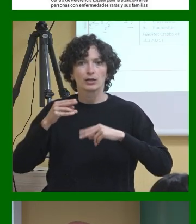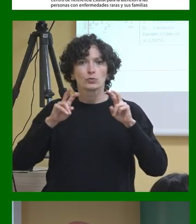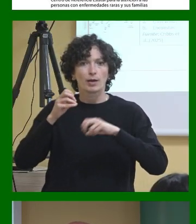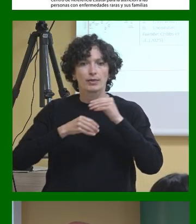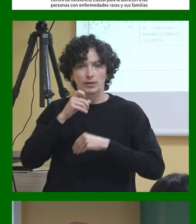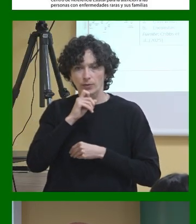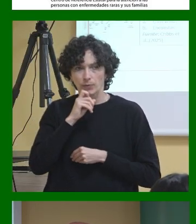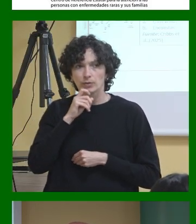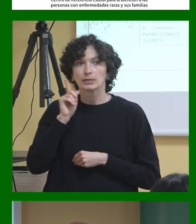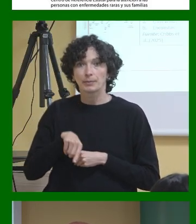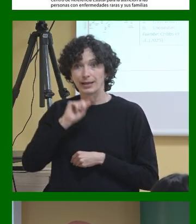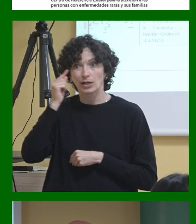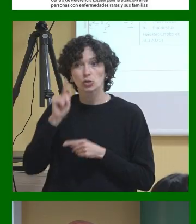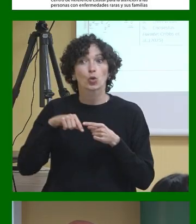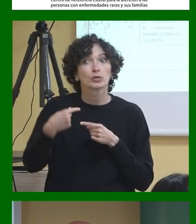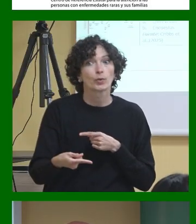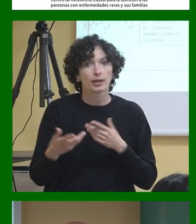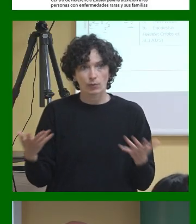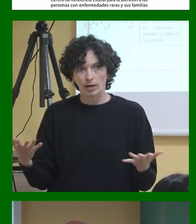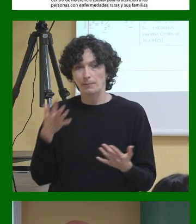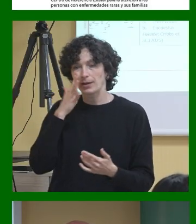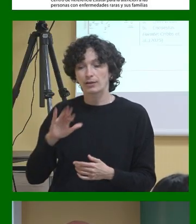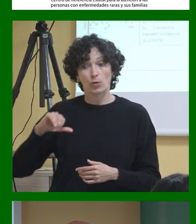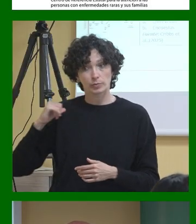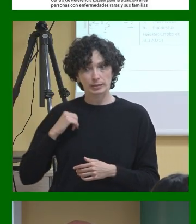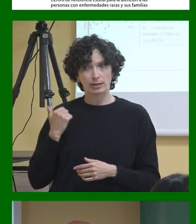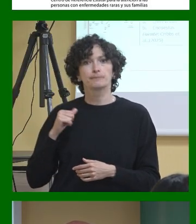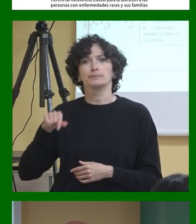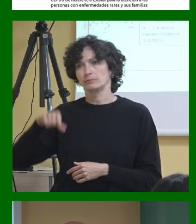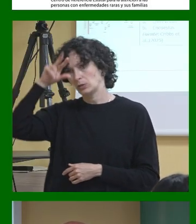la demora de diagnóstica, parece que los clínicos se preocupan cada vez más